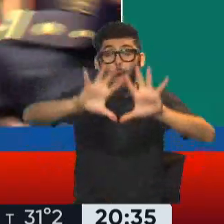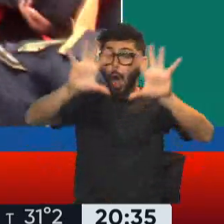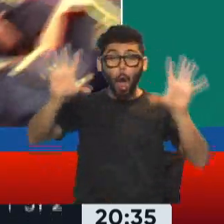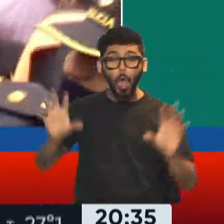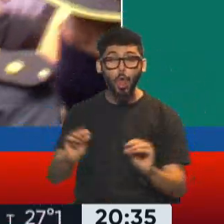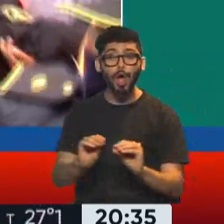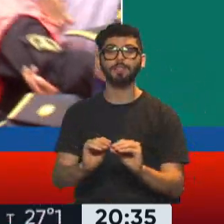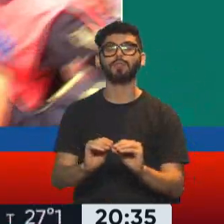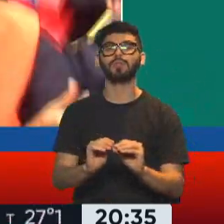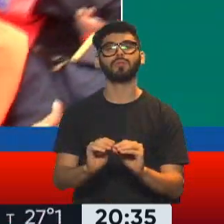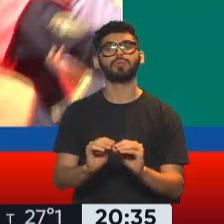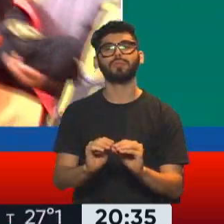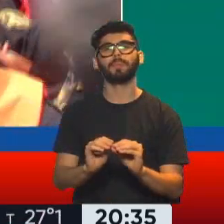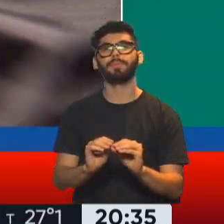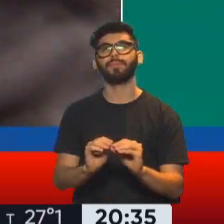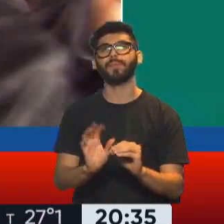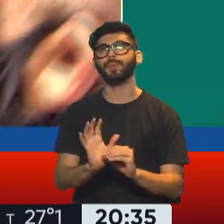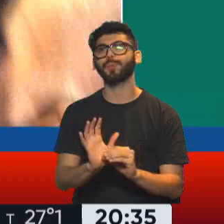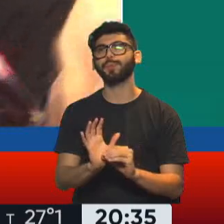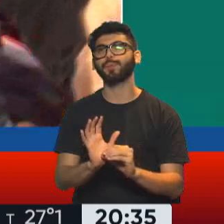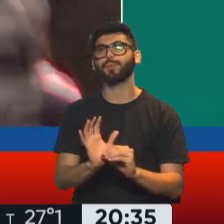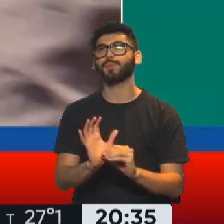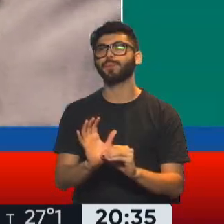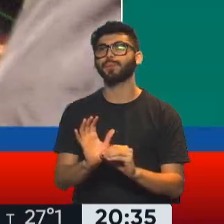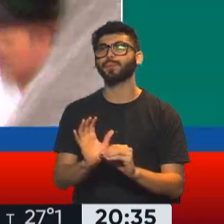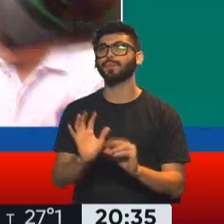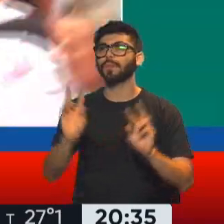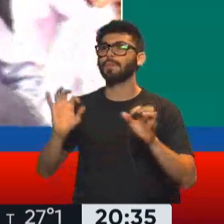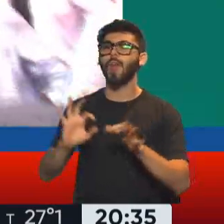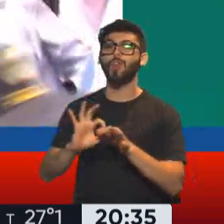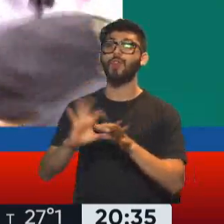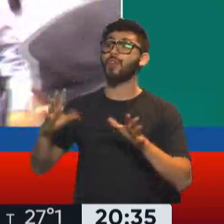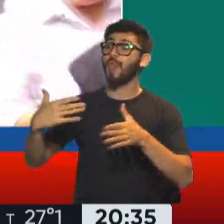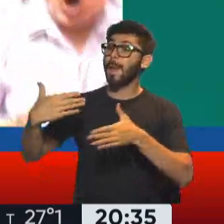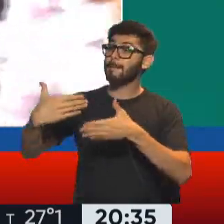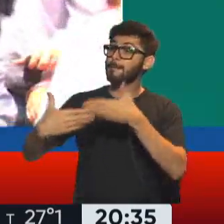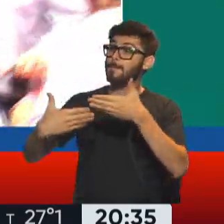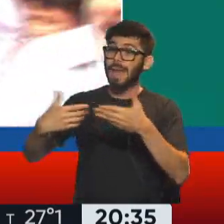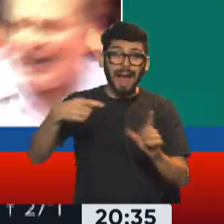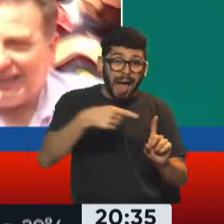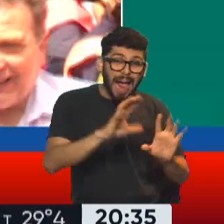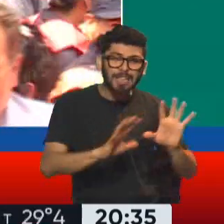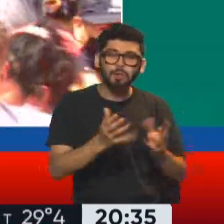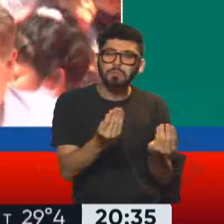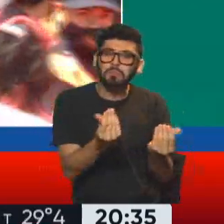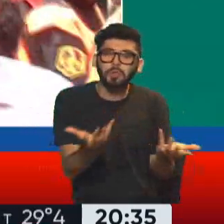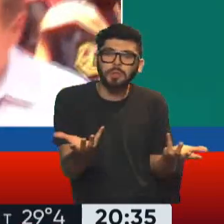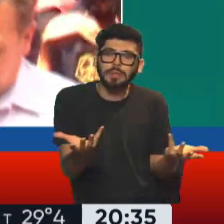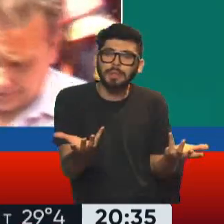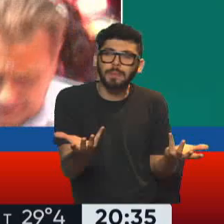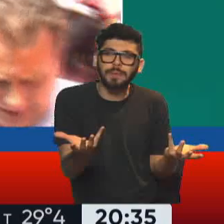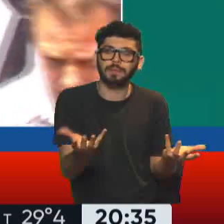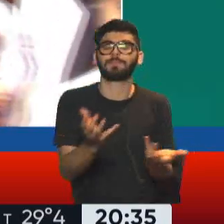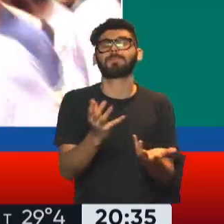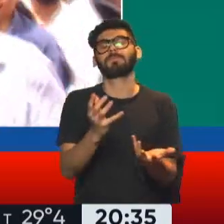vista del desarrollo de la democracia no sirve, no sirve.